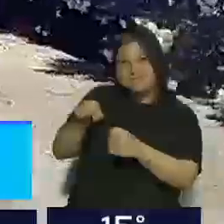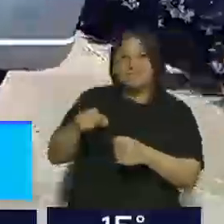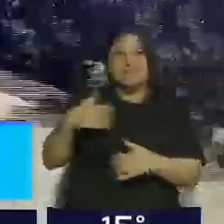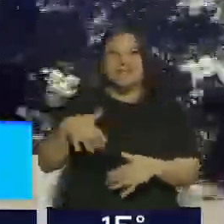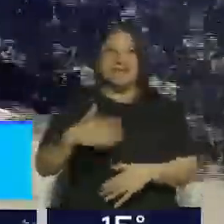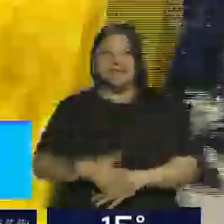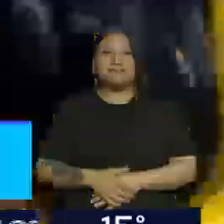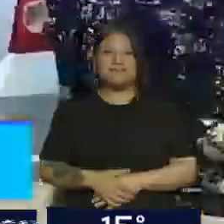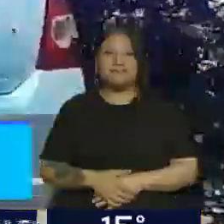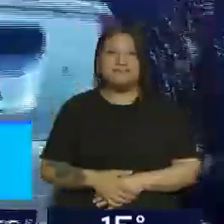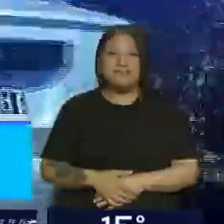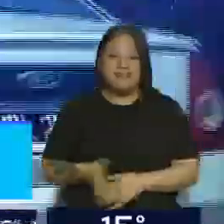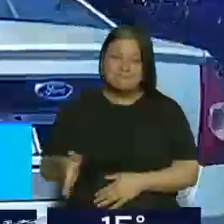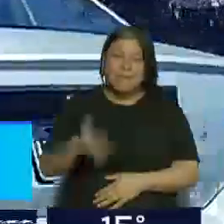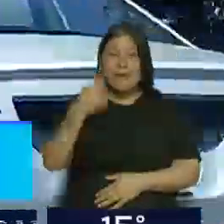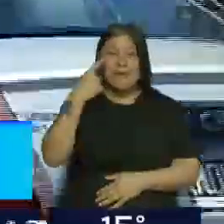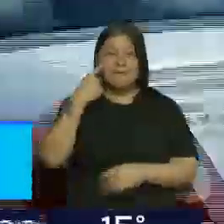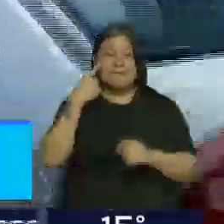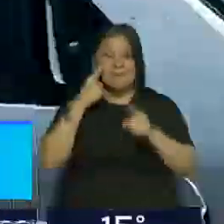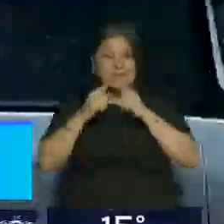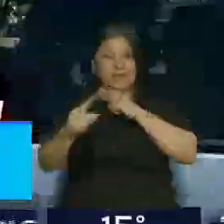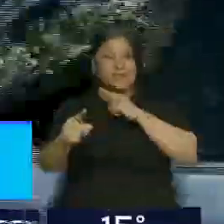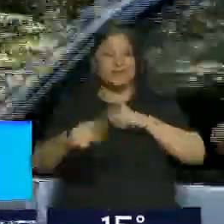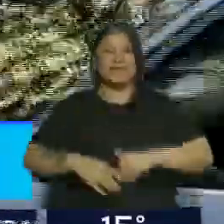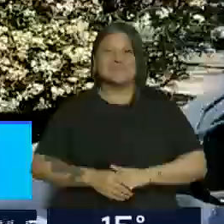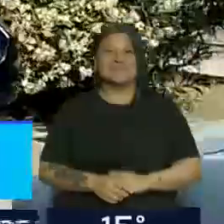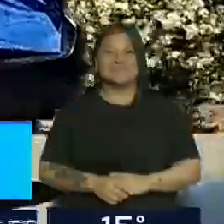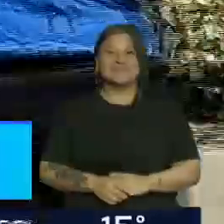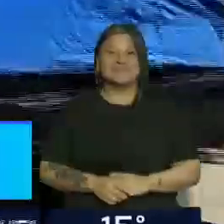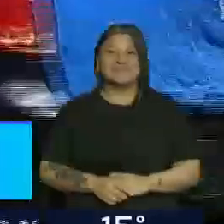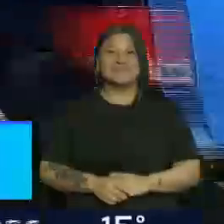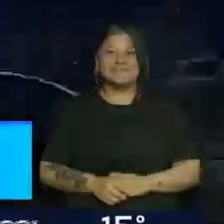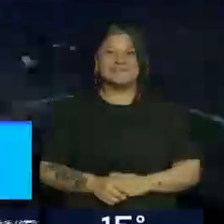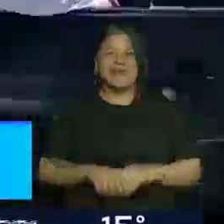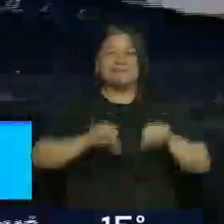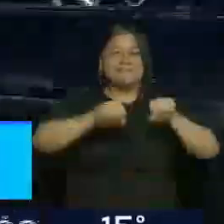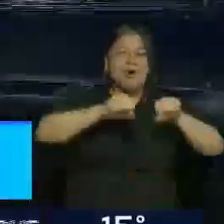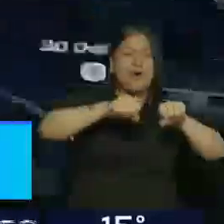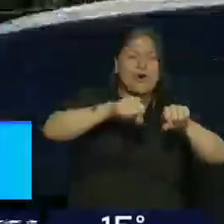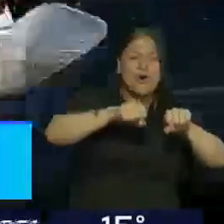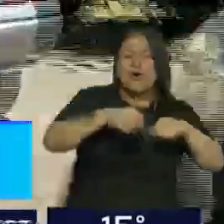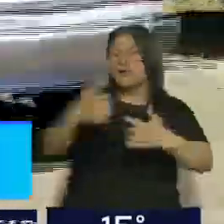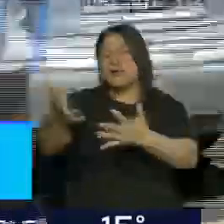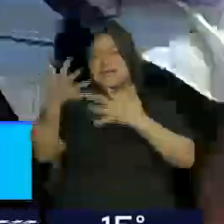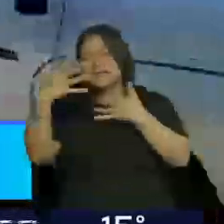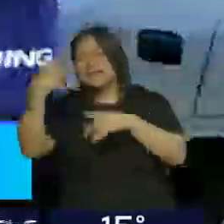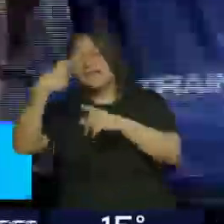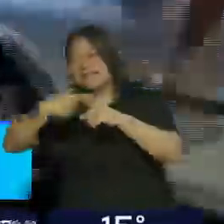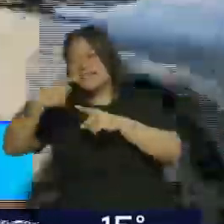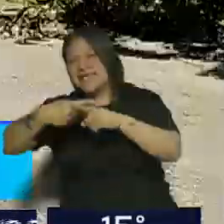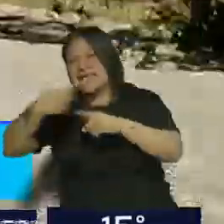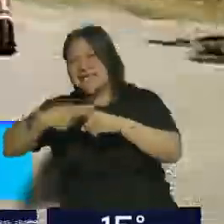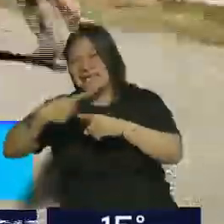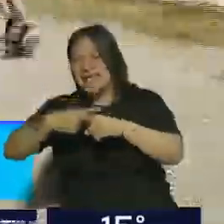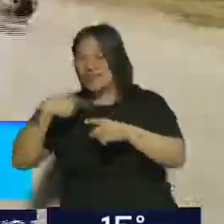Vamos. Dale, salga, maestro. En vivo y en directo. Entre las motos, entre los hinchas que festejan,